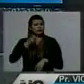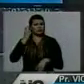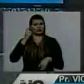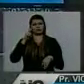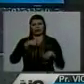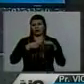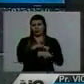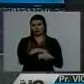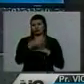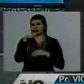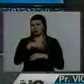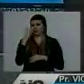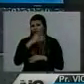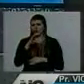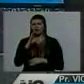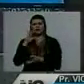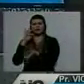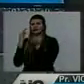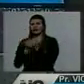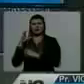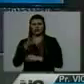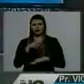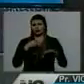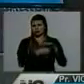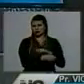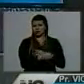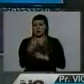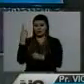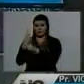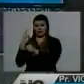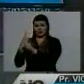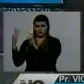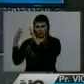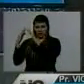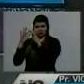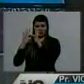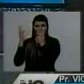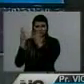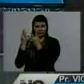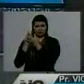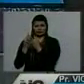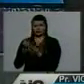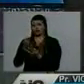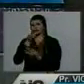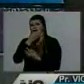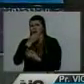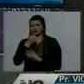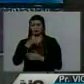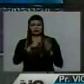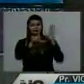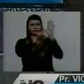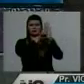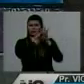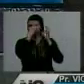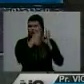¿Cómo luchar contra la corrupción? Empieza en casa. No es suficiente tener buenas leyes y una